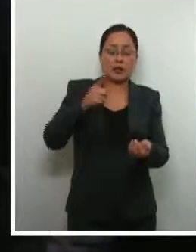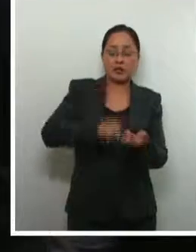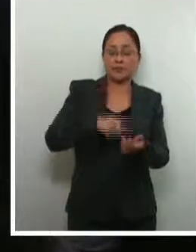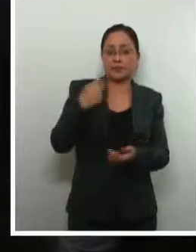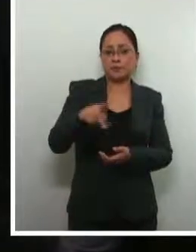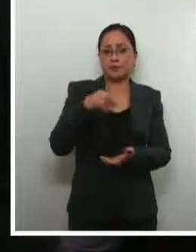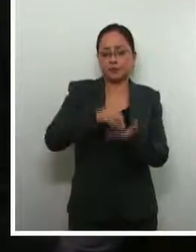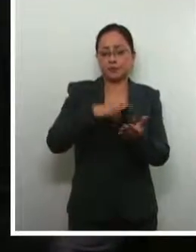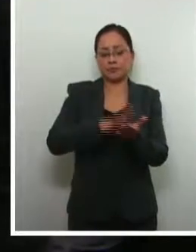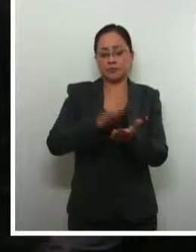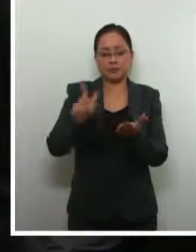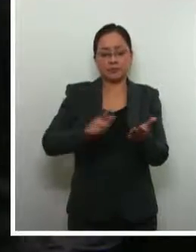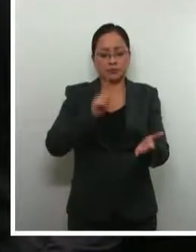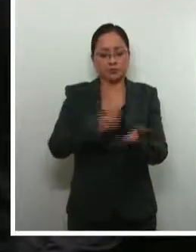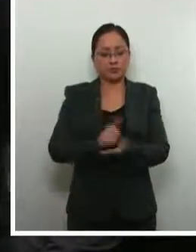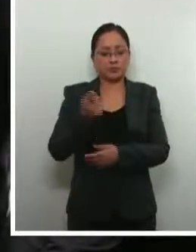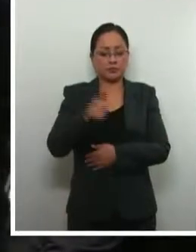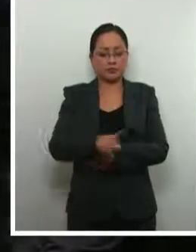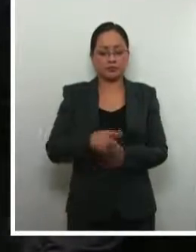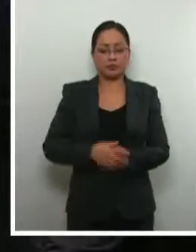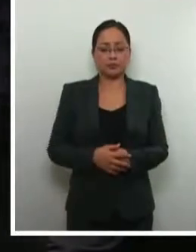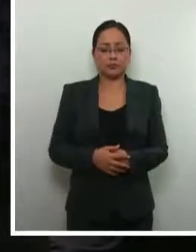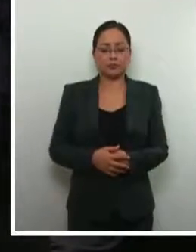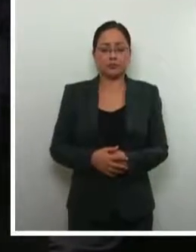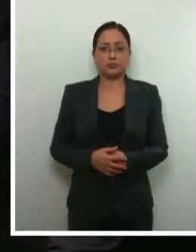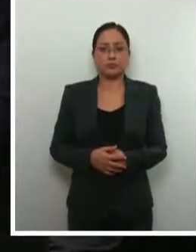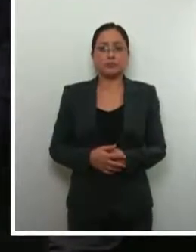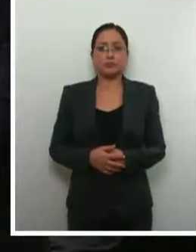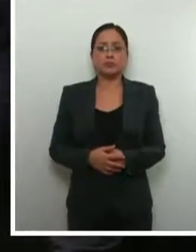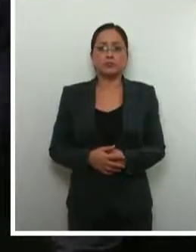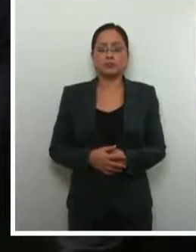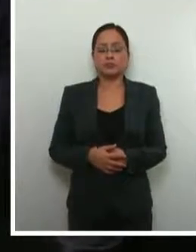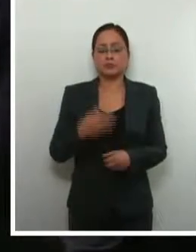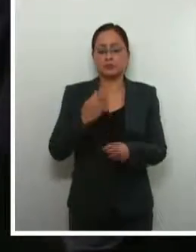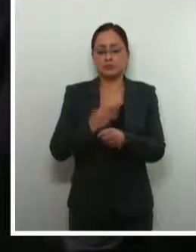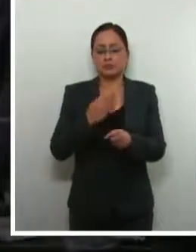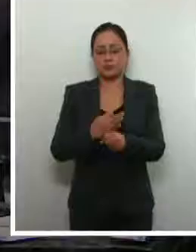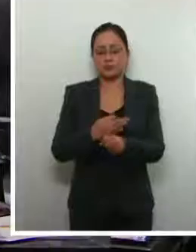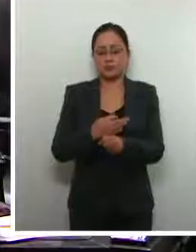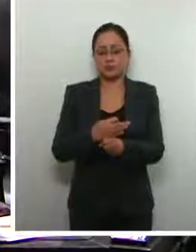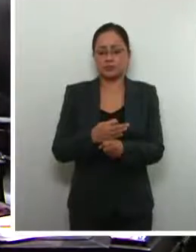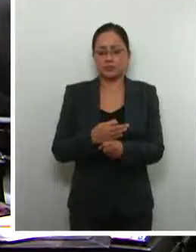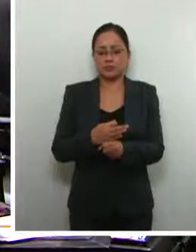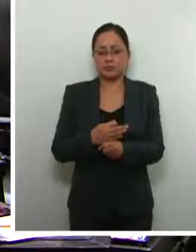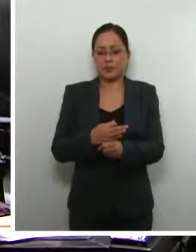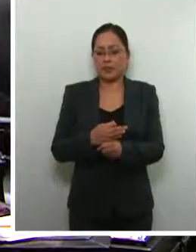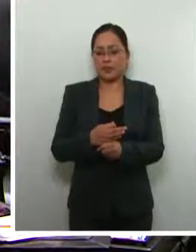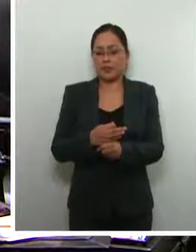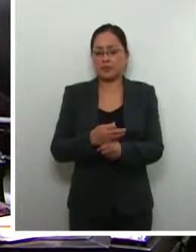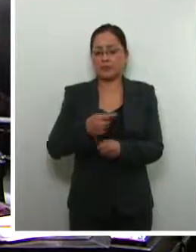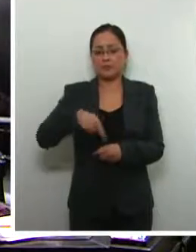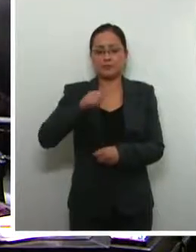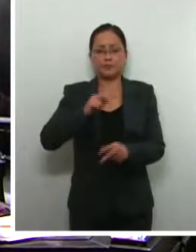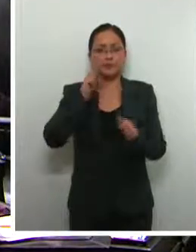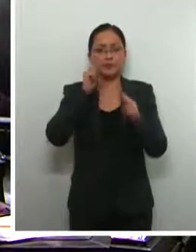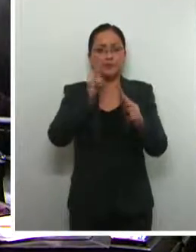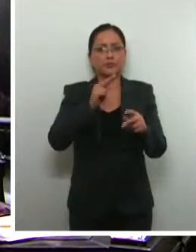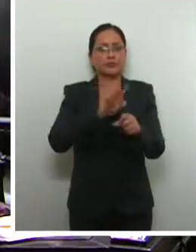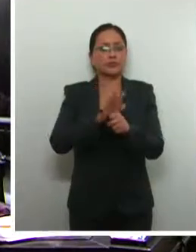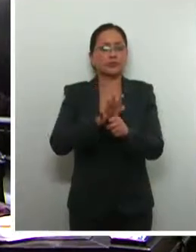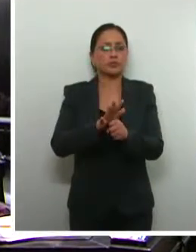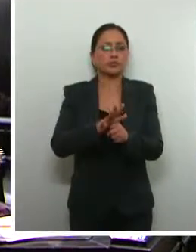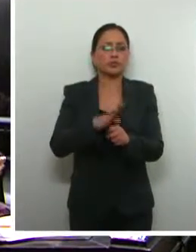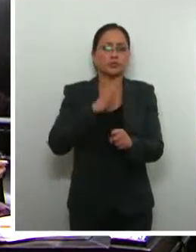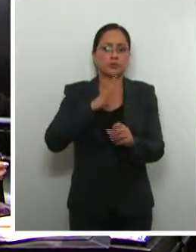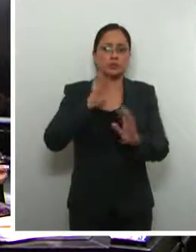términos que establezca la ley. En este momento, como bien podemos observar, ya